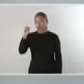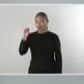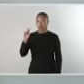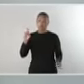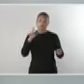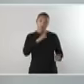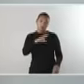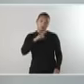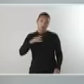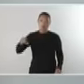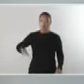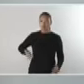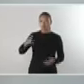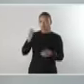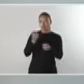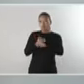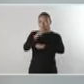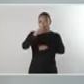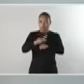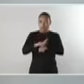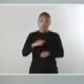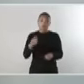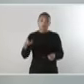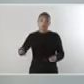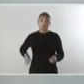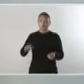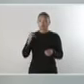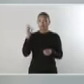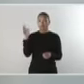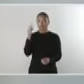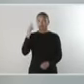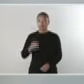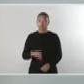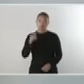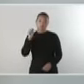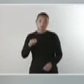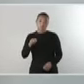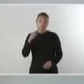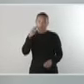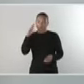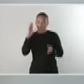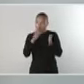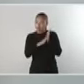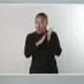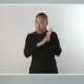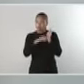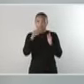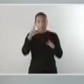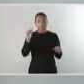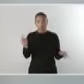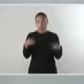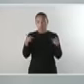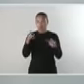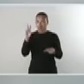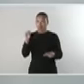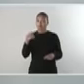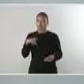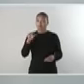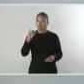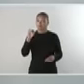se revienta al Gobierno Federal ahí lo tienes ahí están las pruebas Tú lo ves no se vende solo se renta